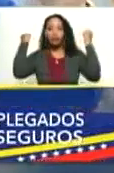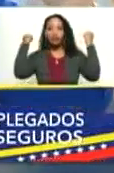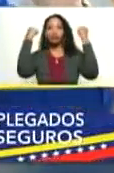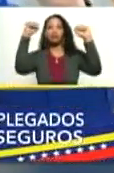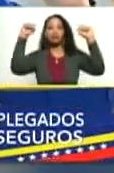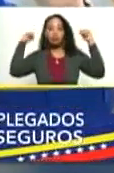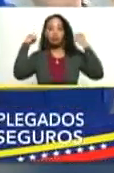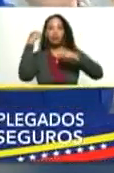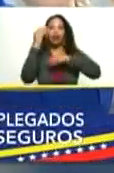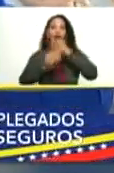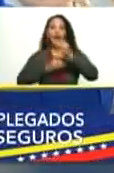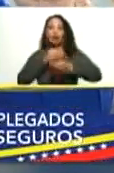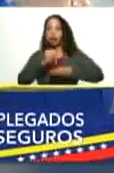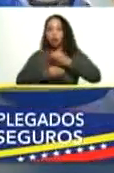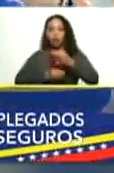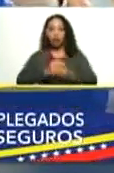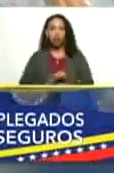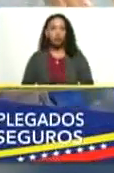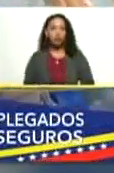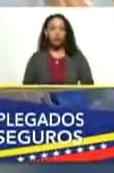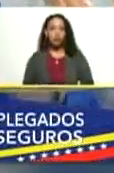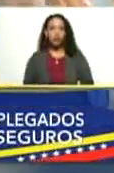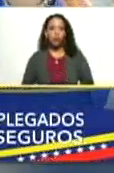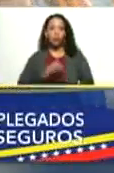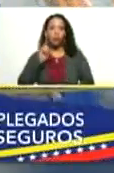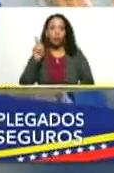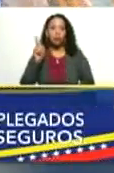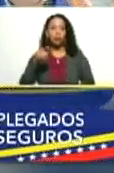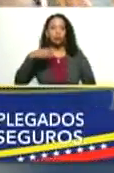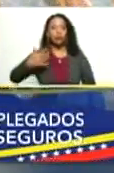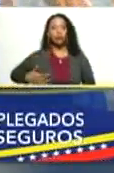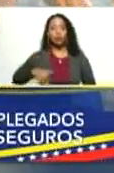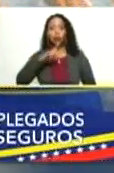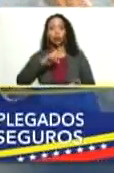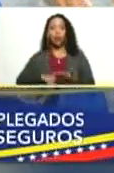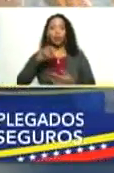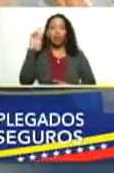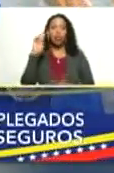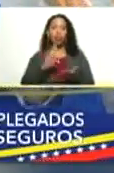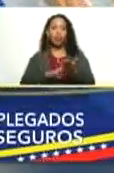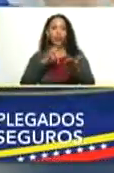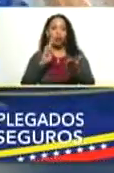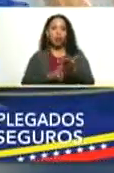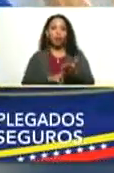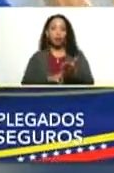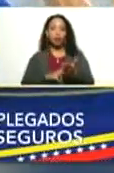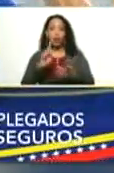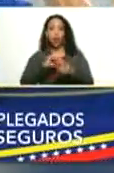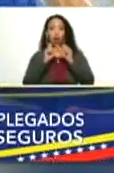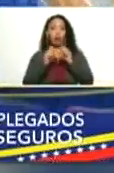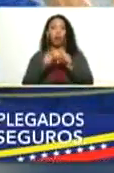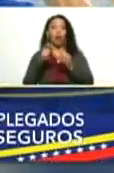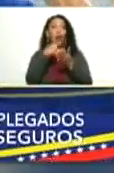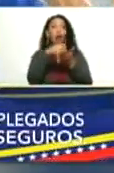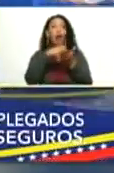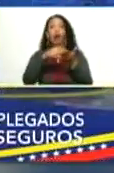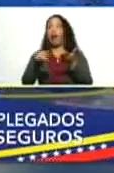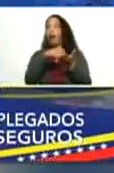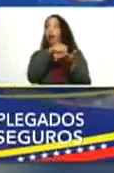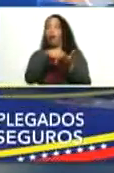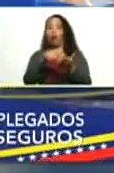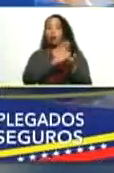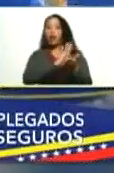y garantizando que ese derecho se cumpla de verdad, verdad, y no quede como letra escrita, letra